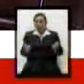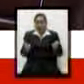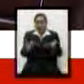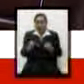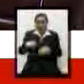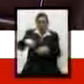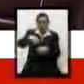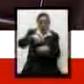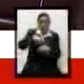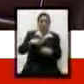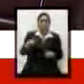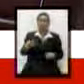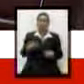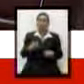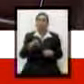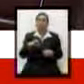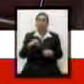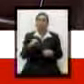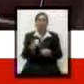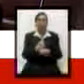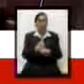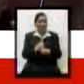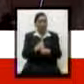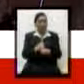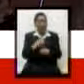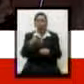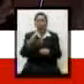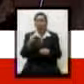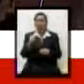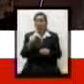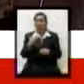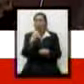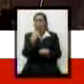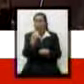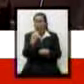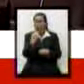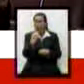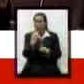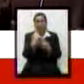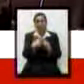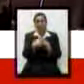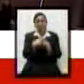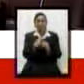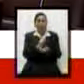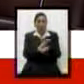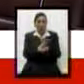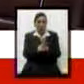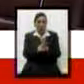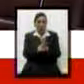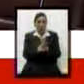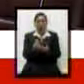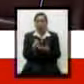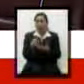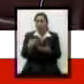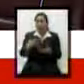pescado. Y en Paita, el café orgánico, el cacao, el mango, los bananos, las conchas de abanico, harina de